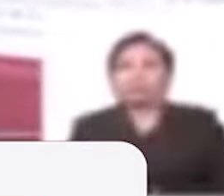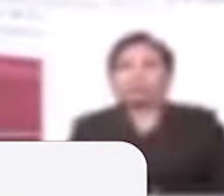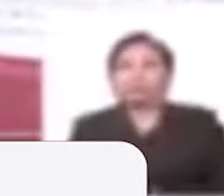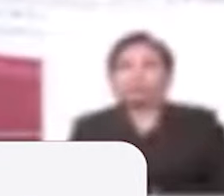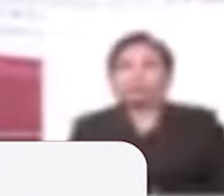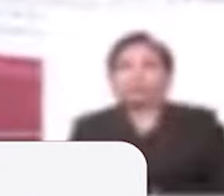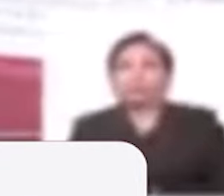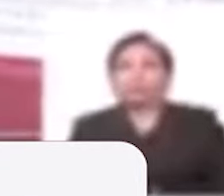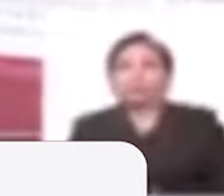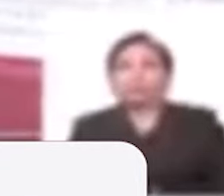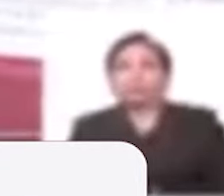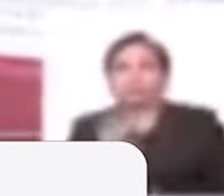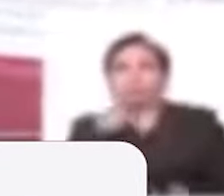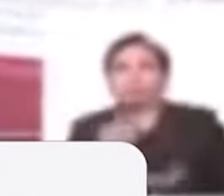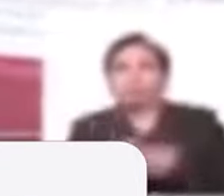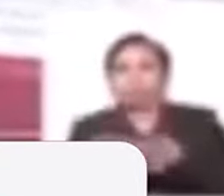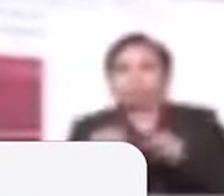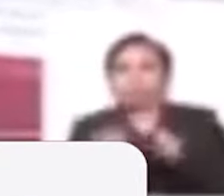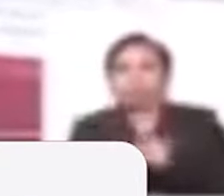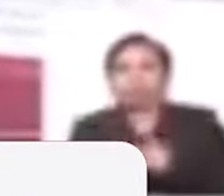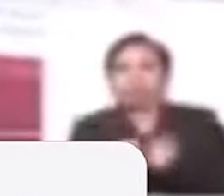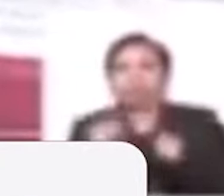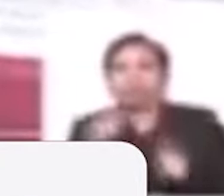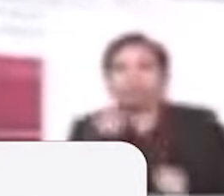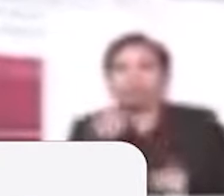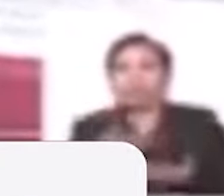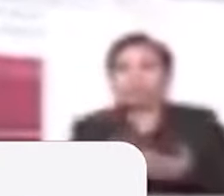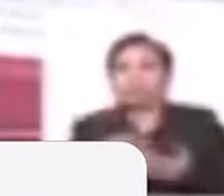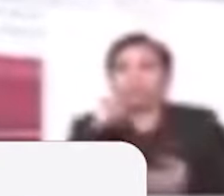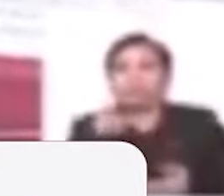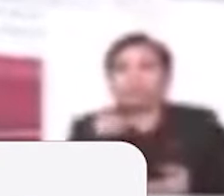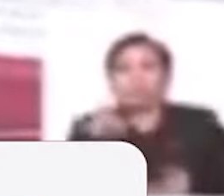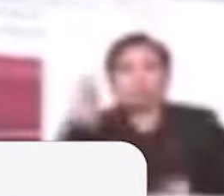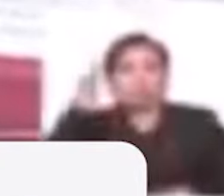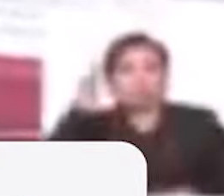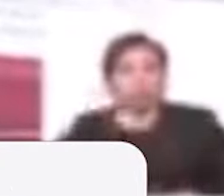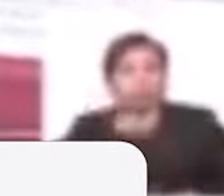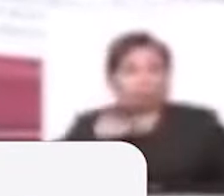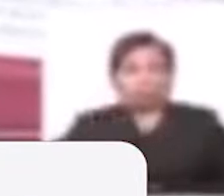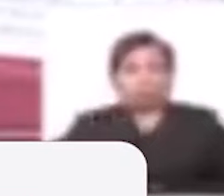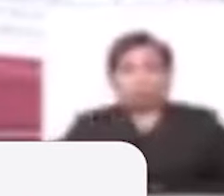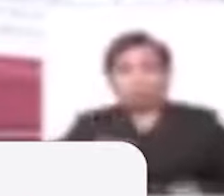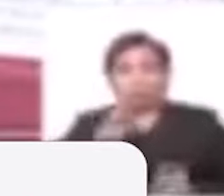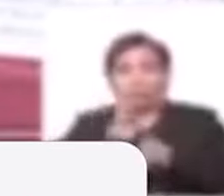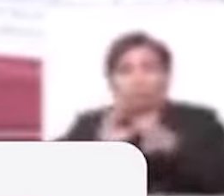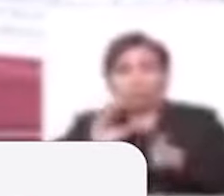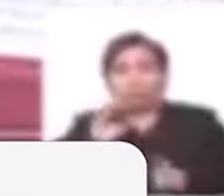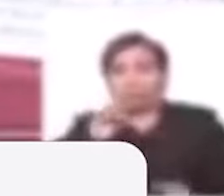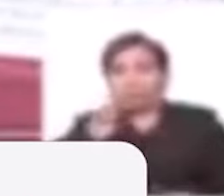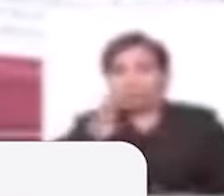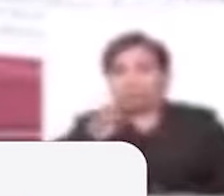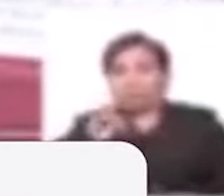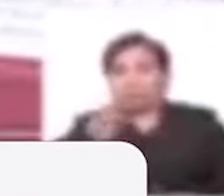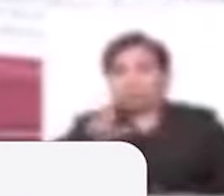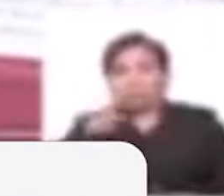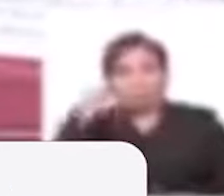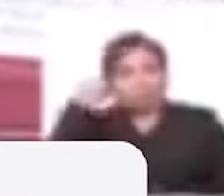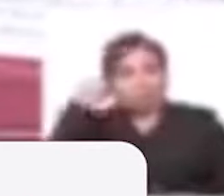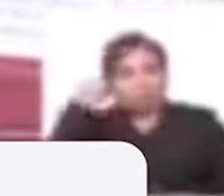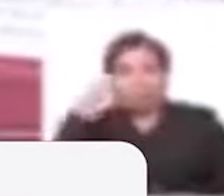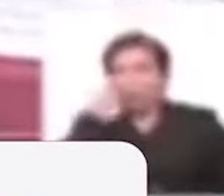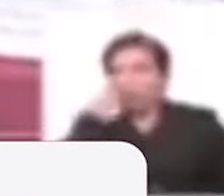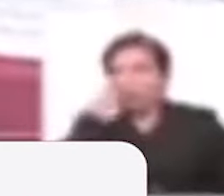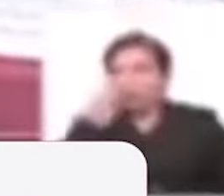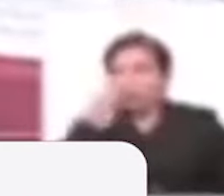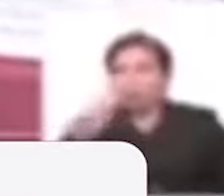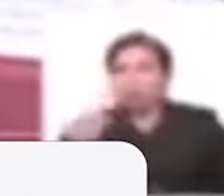eso, yo creo que eso afecta a la institucionalidad. Por eso yo le digo, si usted fuera un ministro de procedencia civil, que como vemos nosotros a